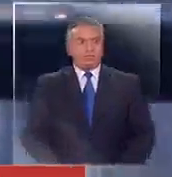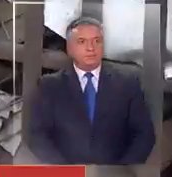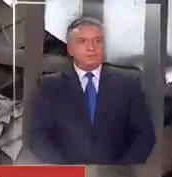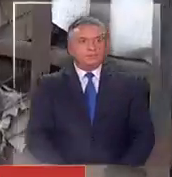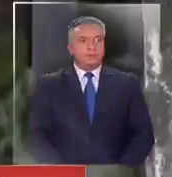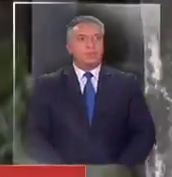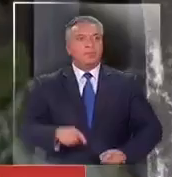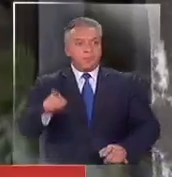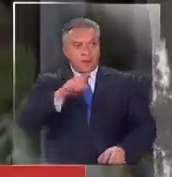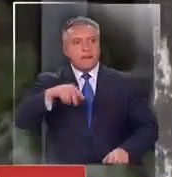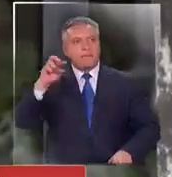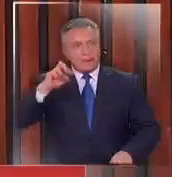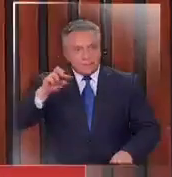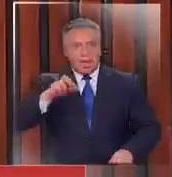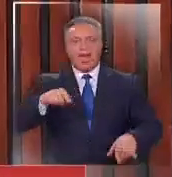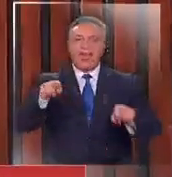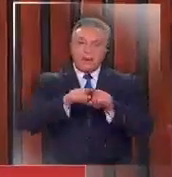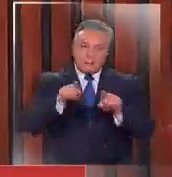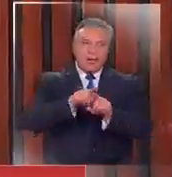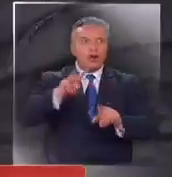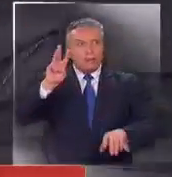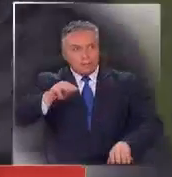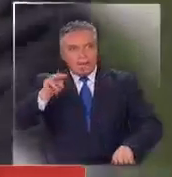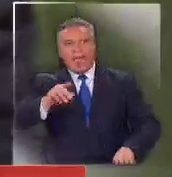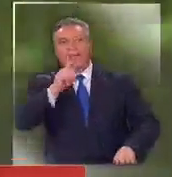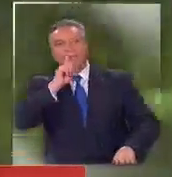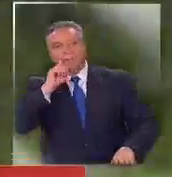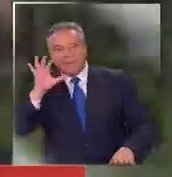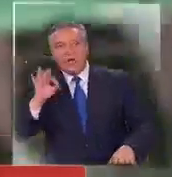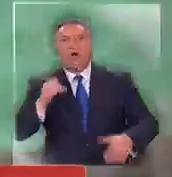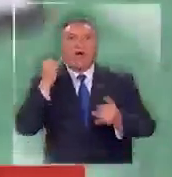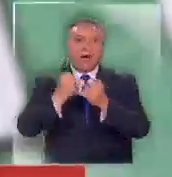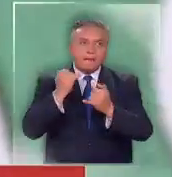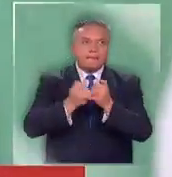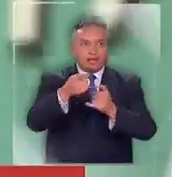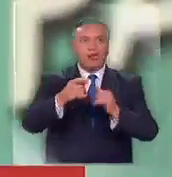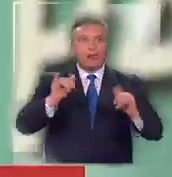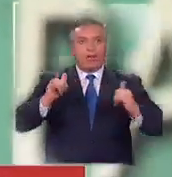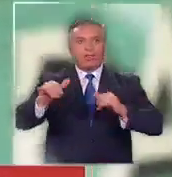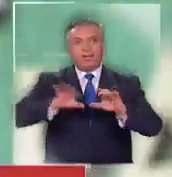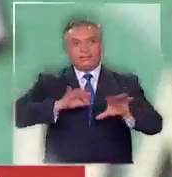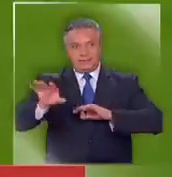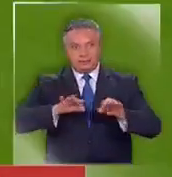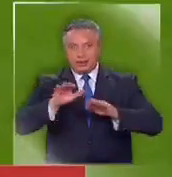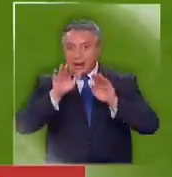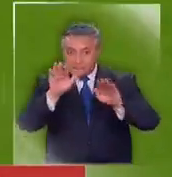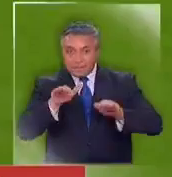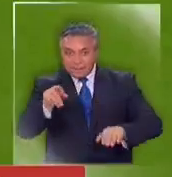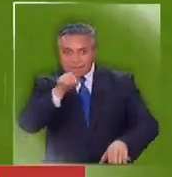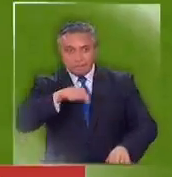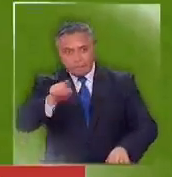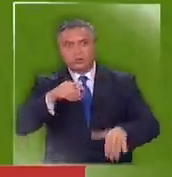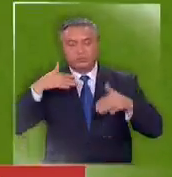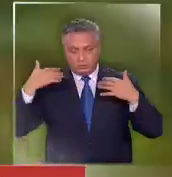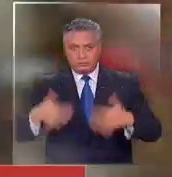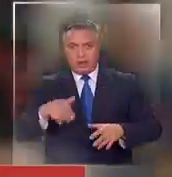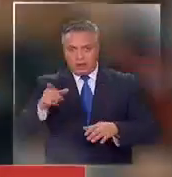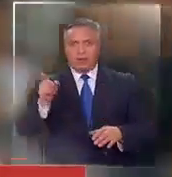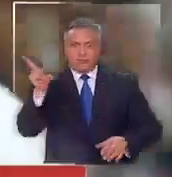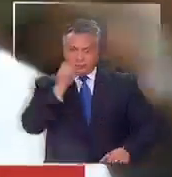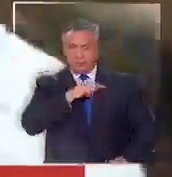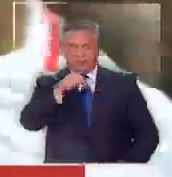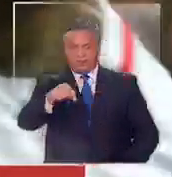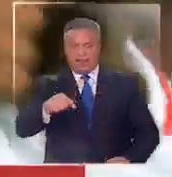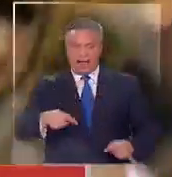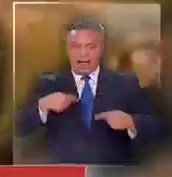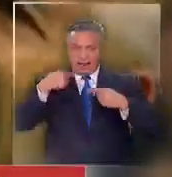Son padres, hermanos, madres, tíos, amigos de los jugadores de la selección. Los mismos que ya están instalados en la final de la